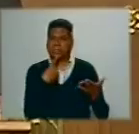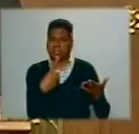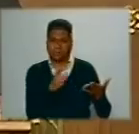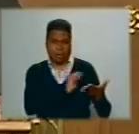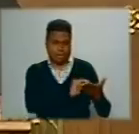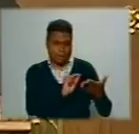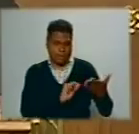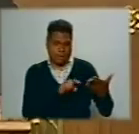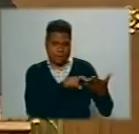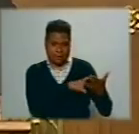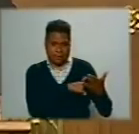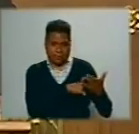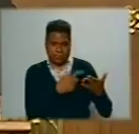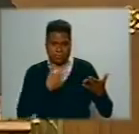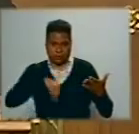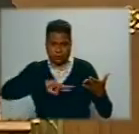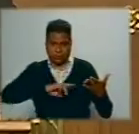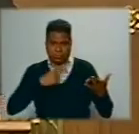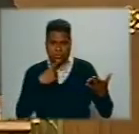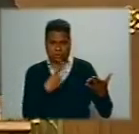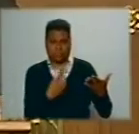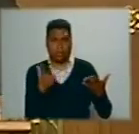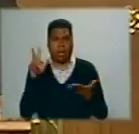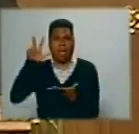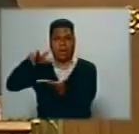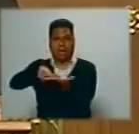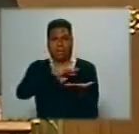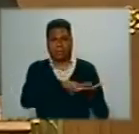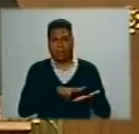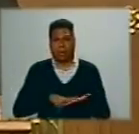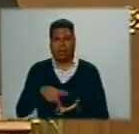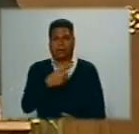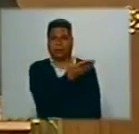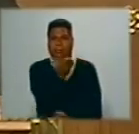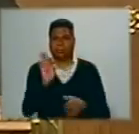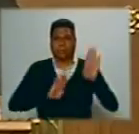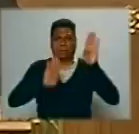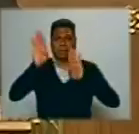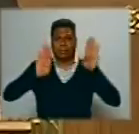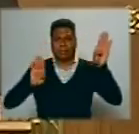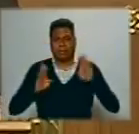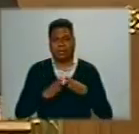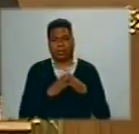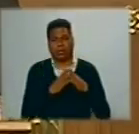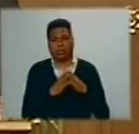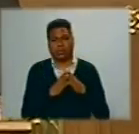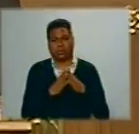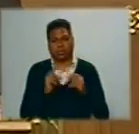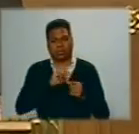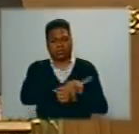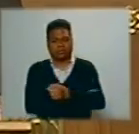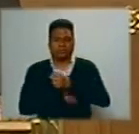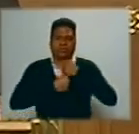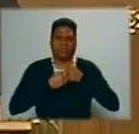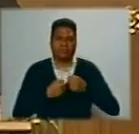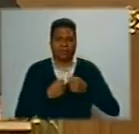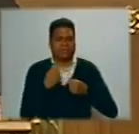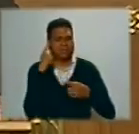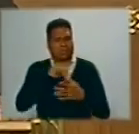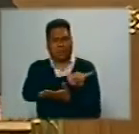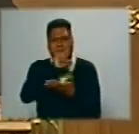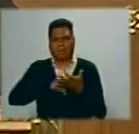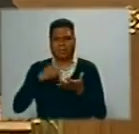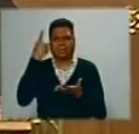sería lo que estaríamos haciendo al aprobarlo, manifestar con toda nuestra fuerza, con toda nuestra convicción,